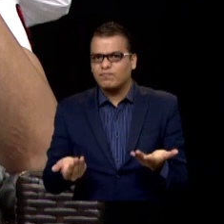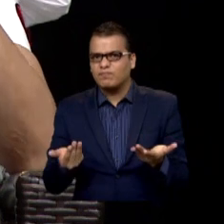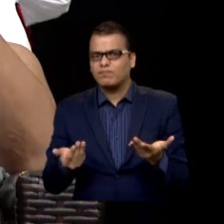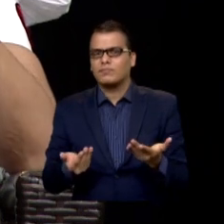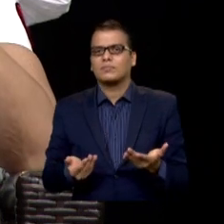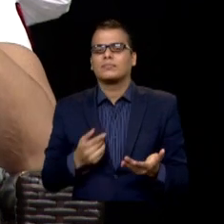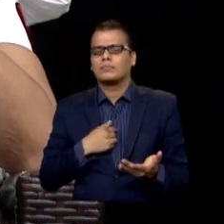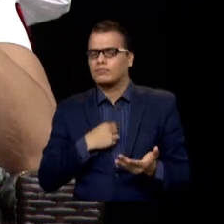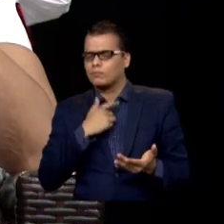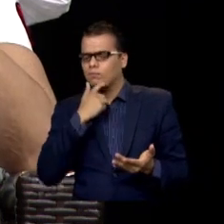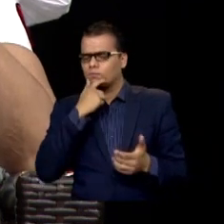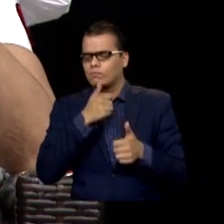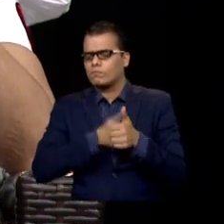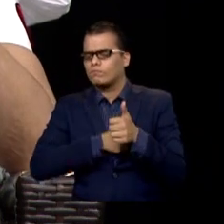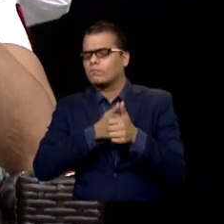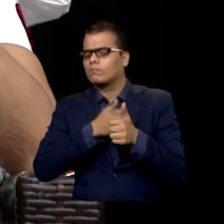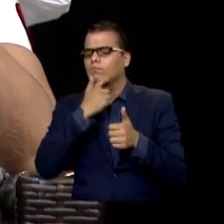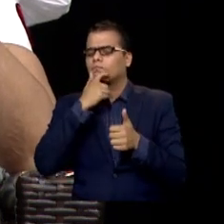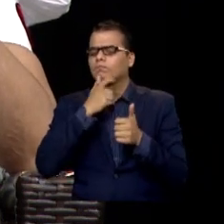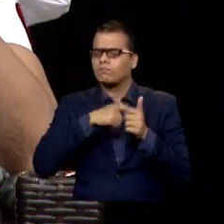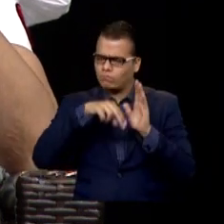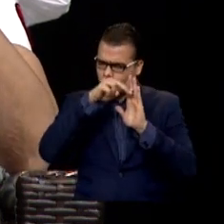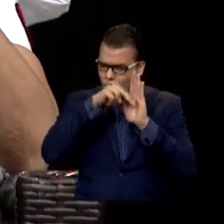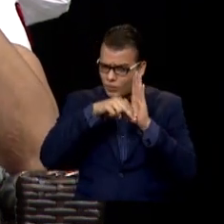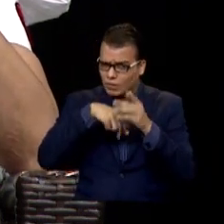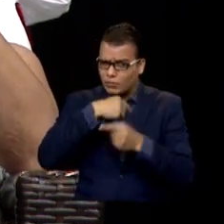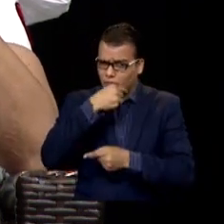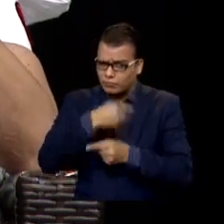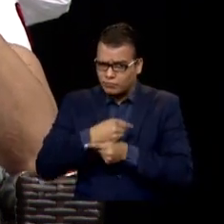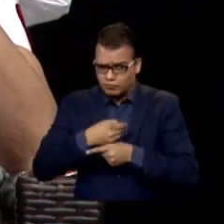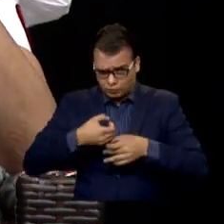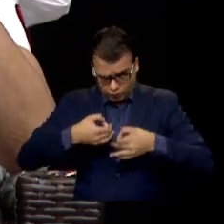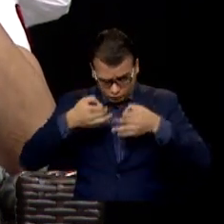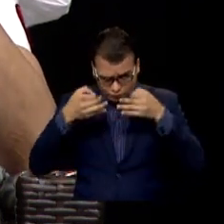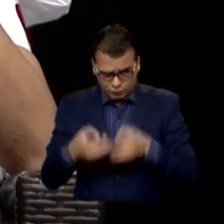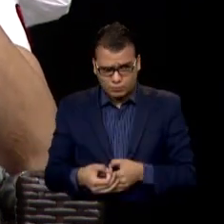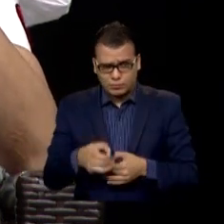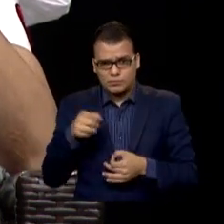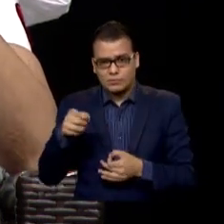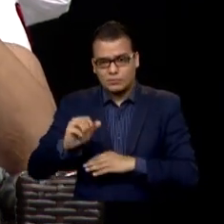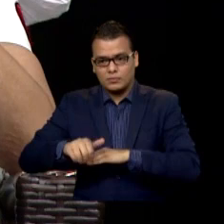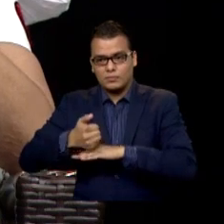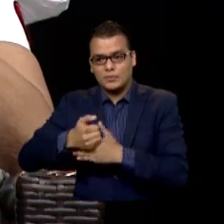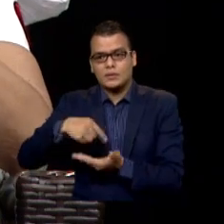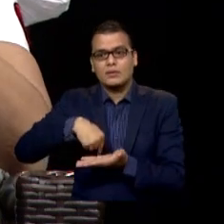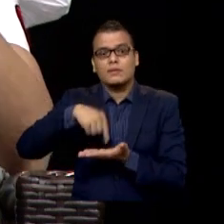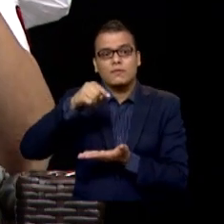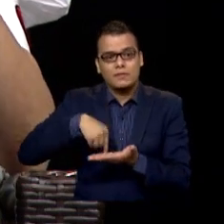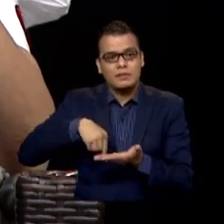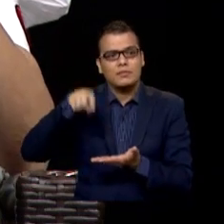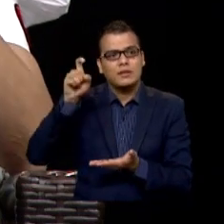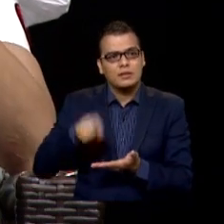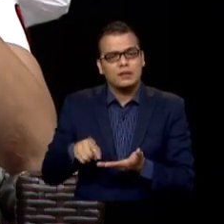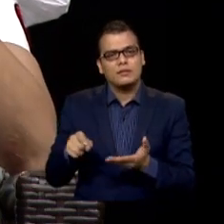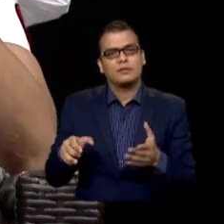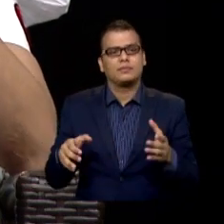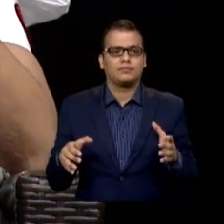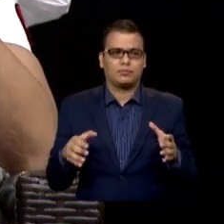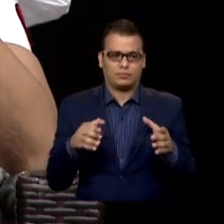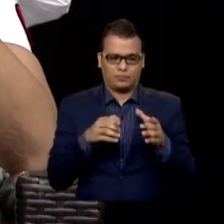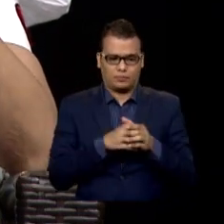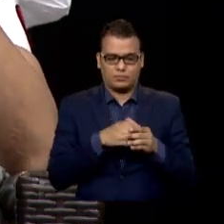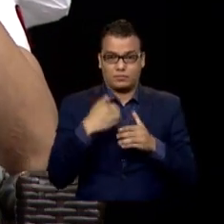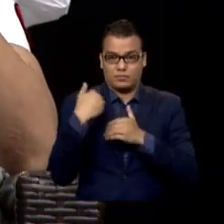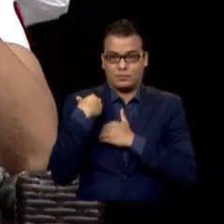es revisar esos protocolos que estén cumpliendo, que tenga la firma del gerente de la empresa, la firma del CISO, la